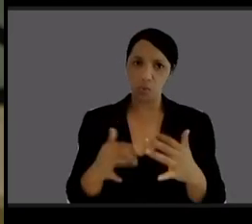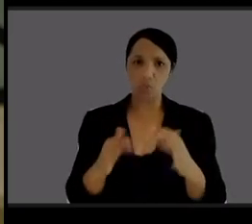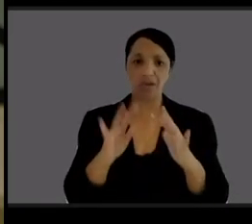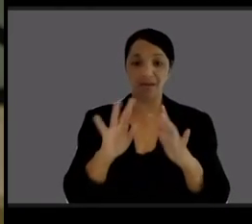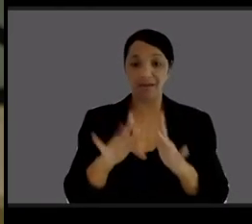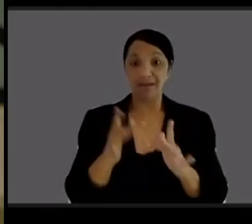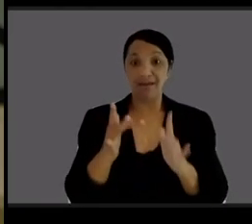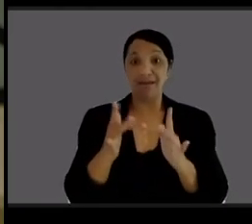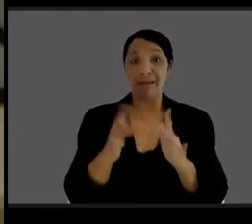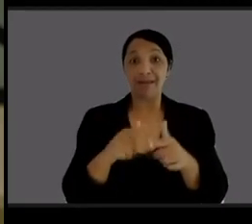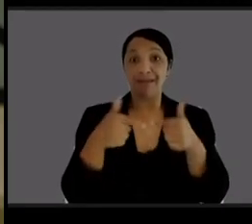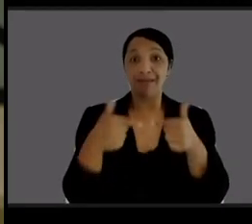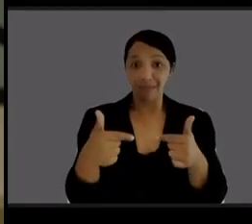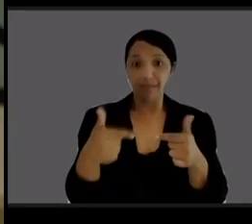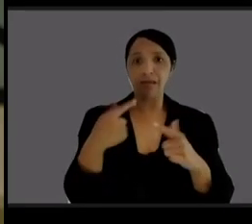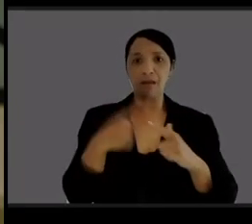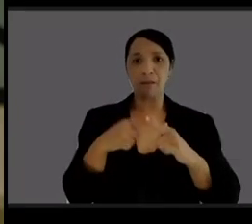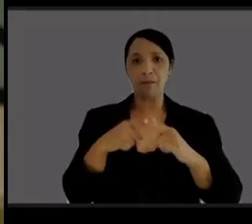que Internet,